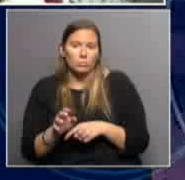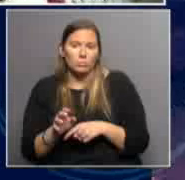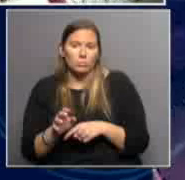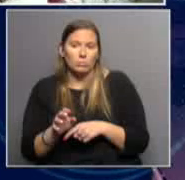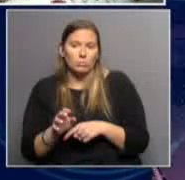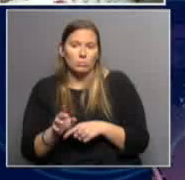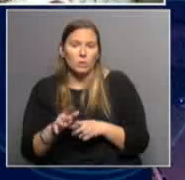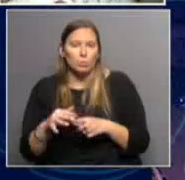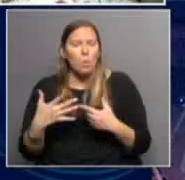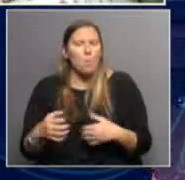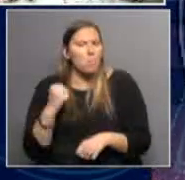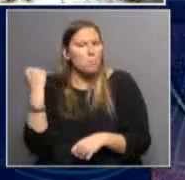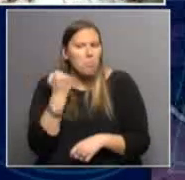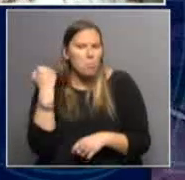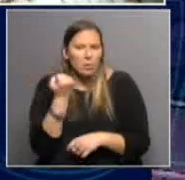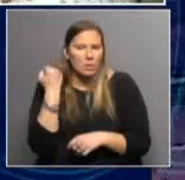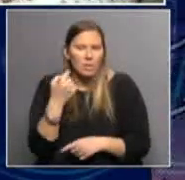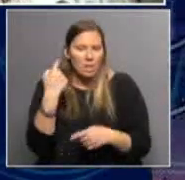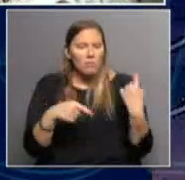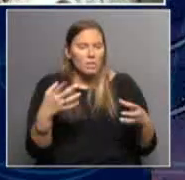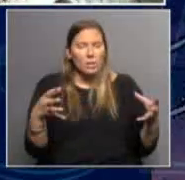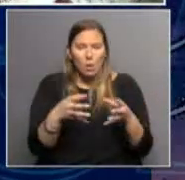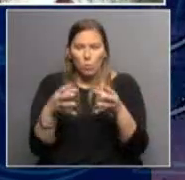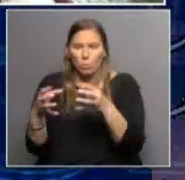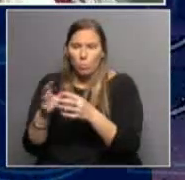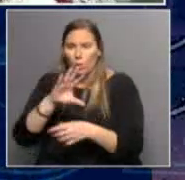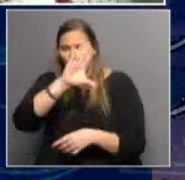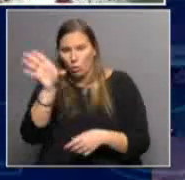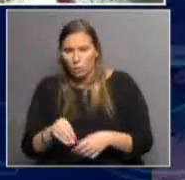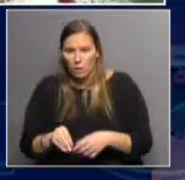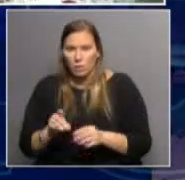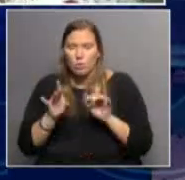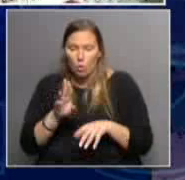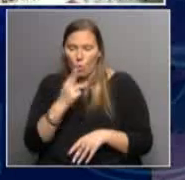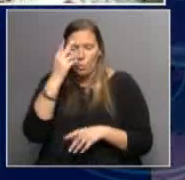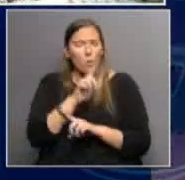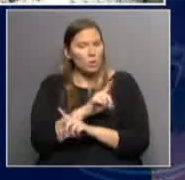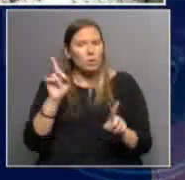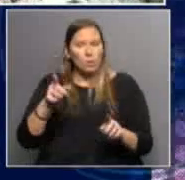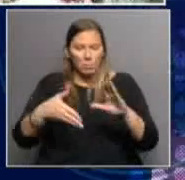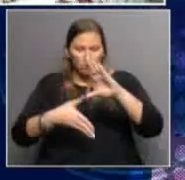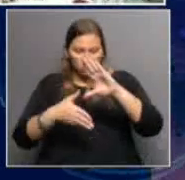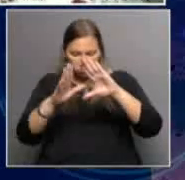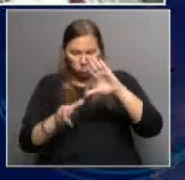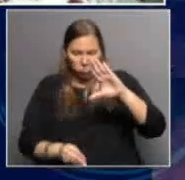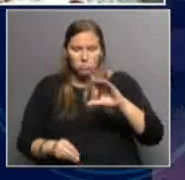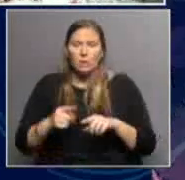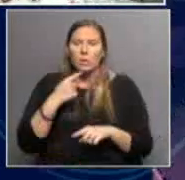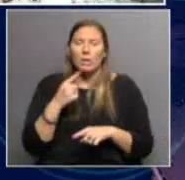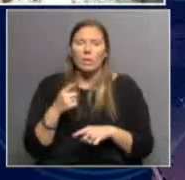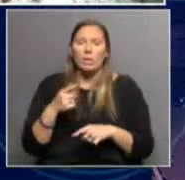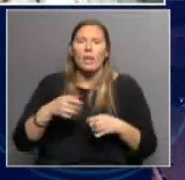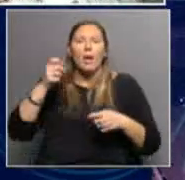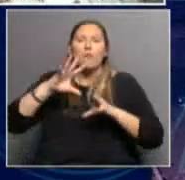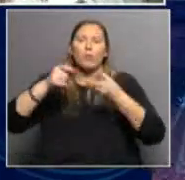tuvieron un peso muy fuerte en los diferentes colectivos de todo el continente. No estamos hablando de la realidad uruguaya, ¿no? Desde el